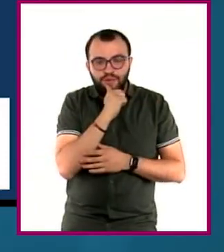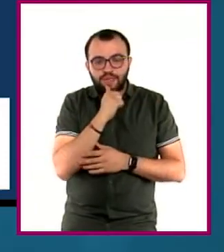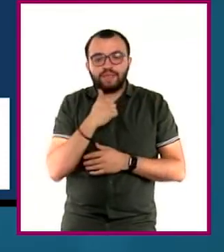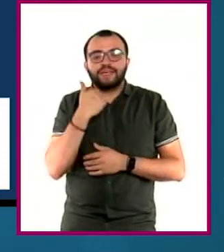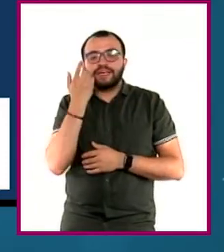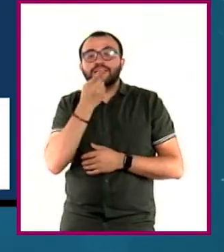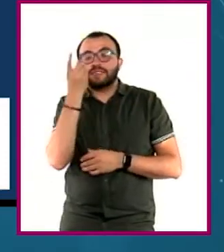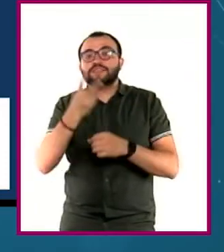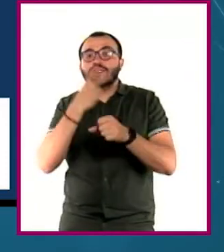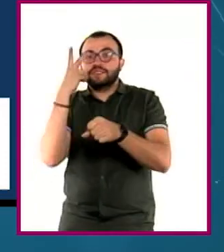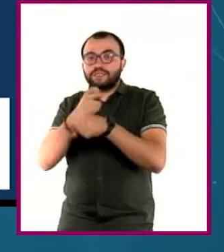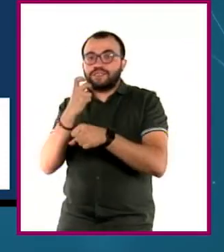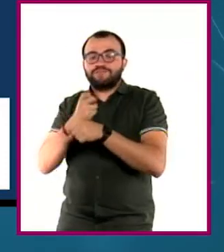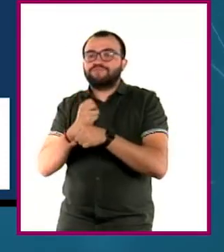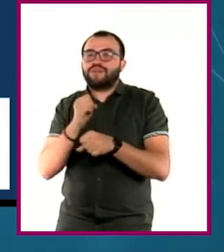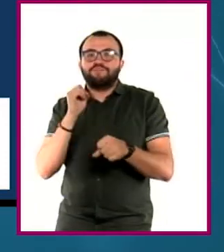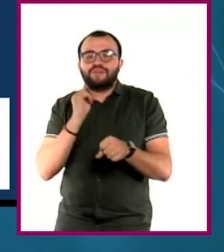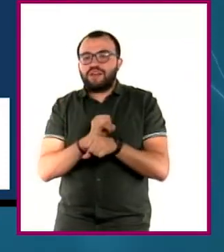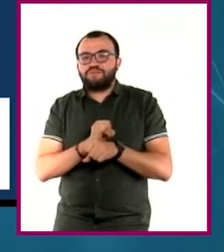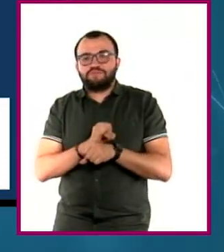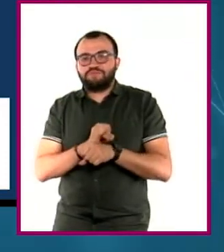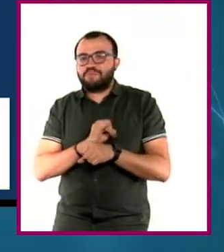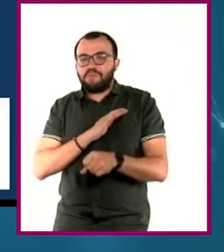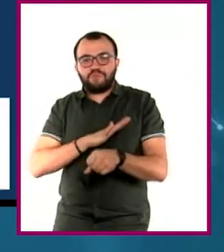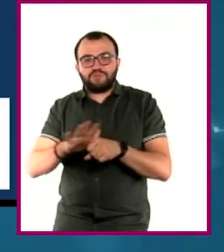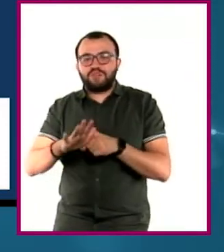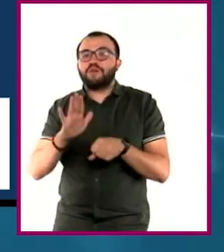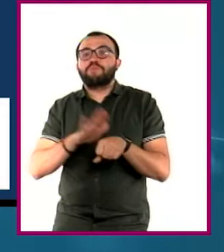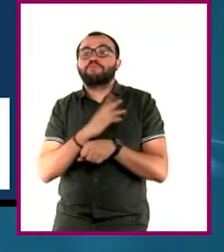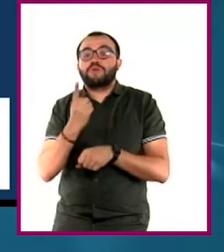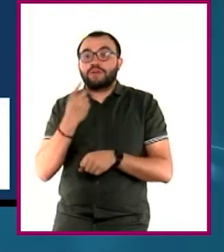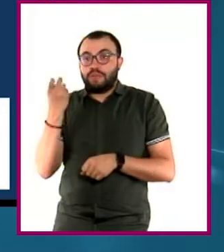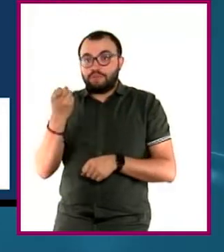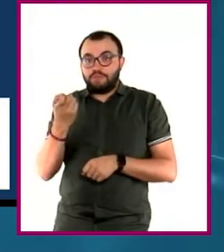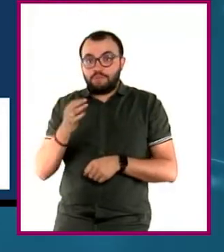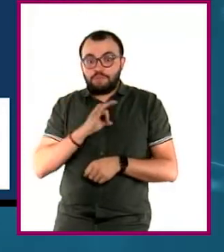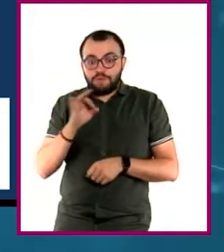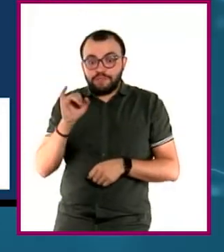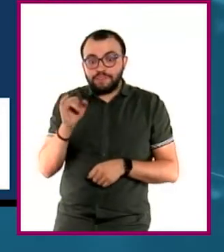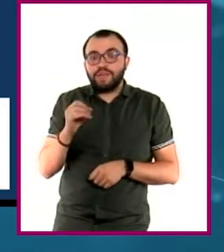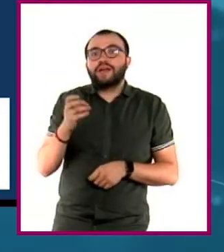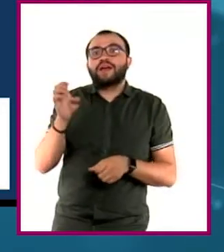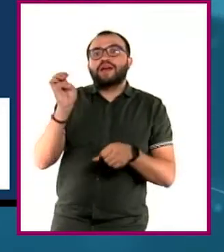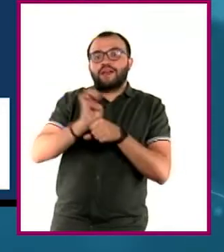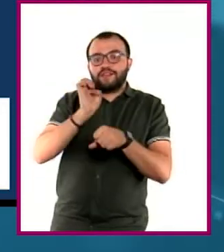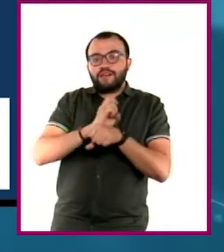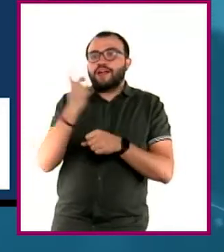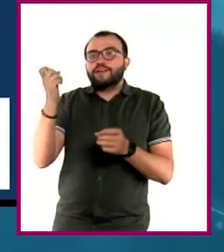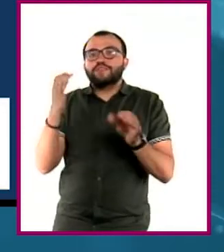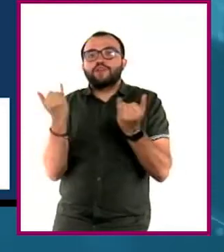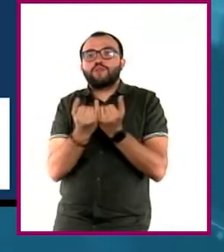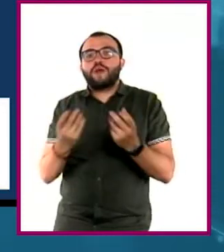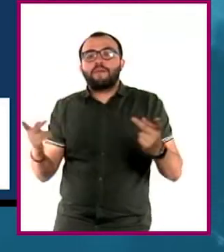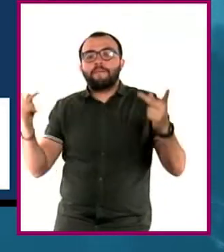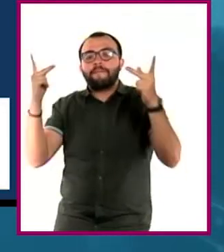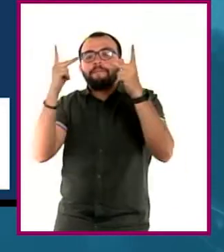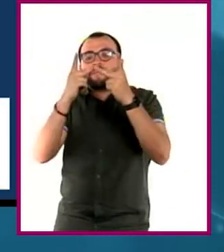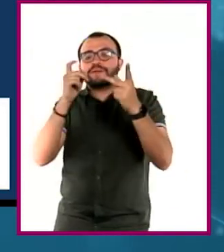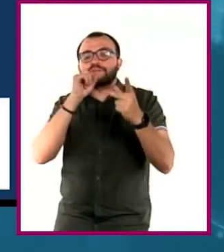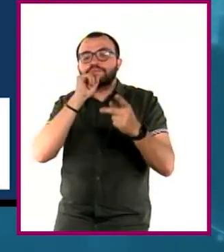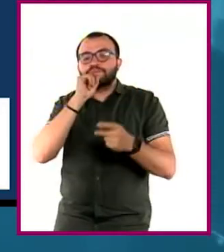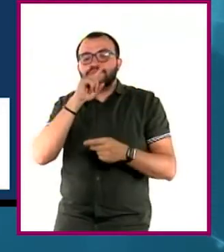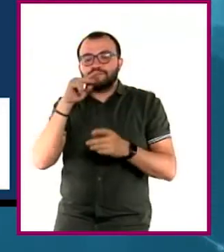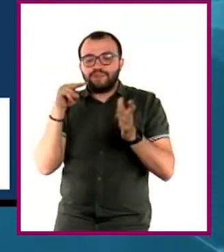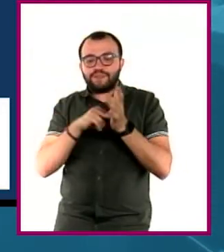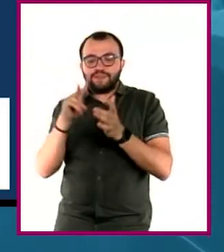segunda alternativa sería imposible, porque si esto fuera posible, entonces esta configuración sería idéntica a la de esta flechita negra